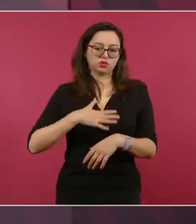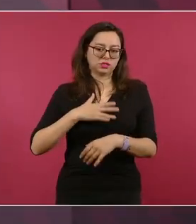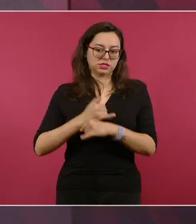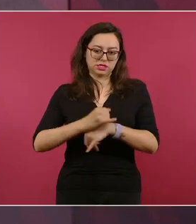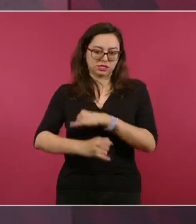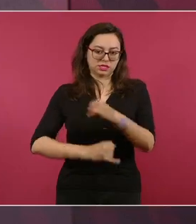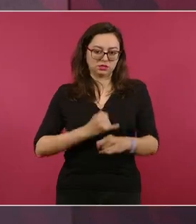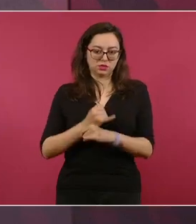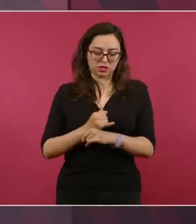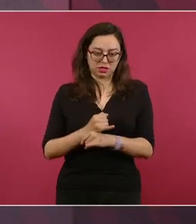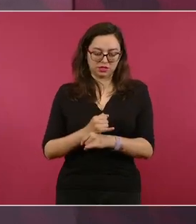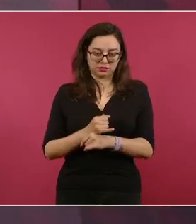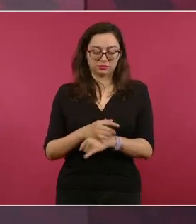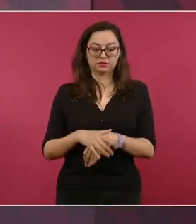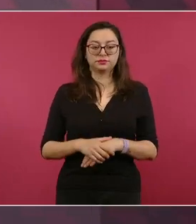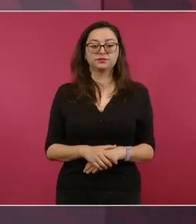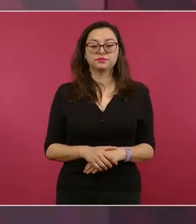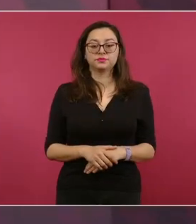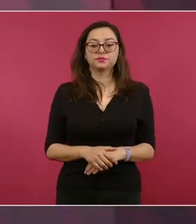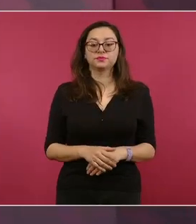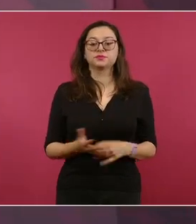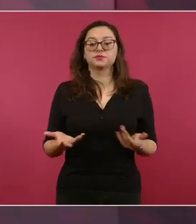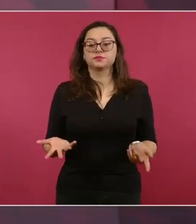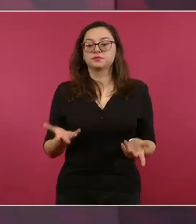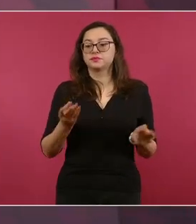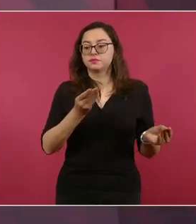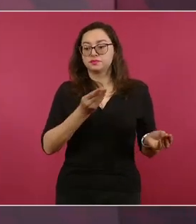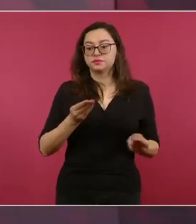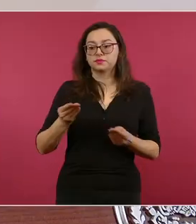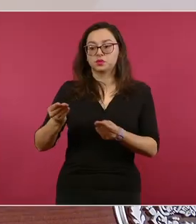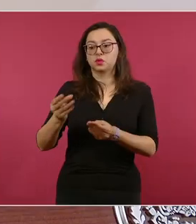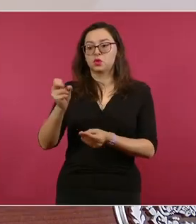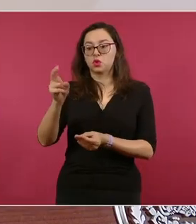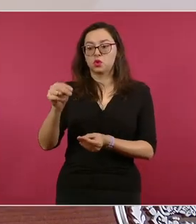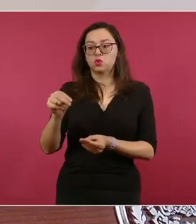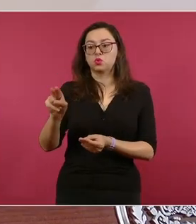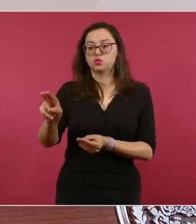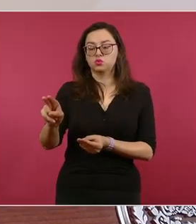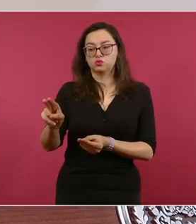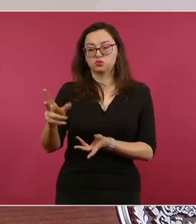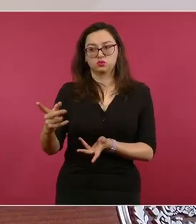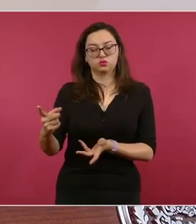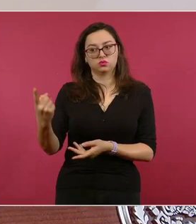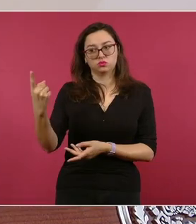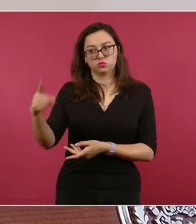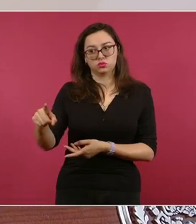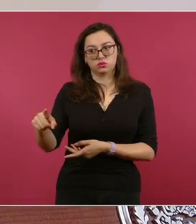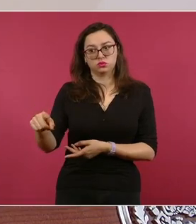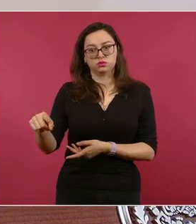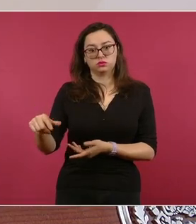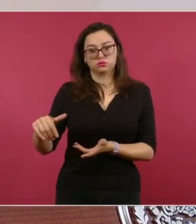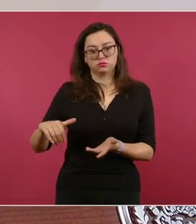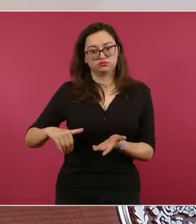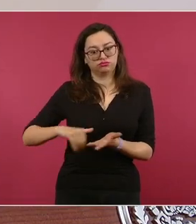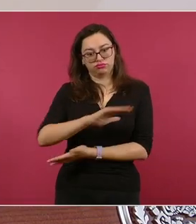Consejo de Naciones Unidas, pero que no se pueda ejercer derecho a veto.